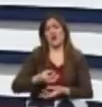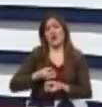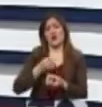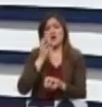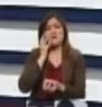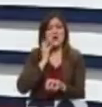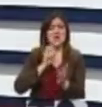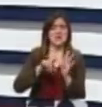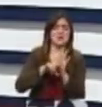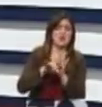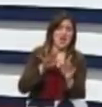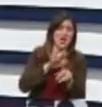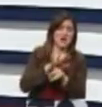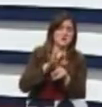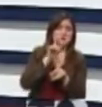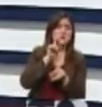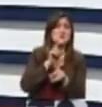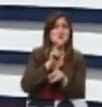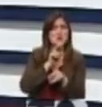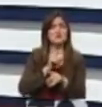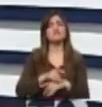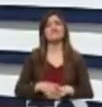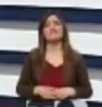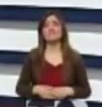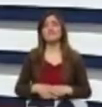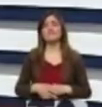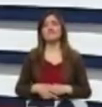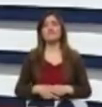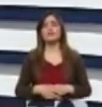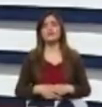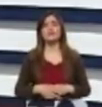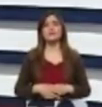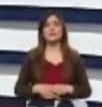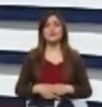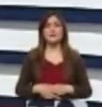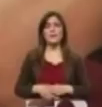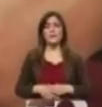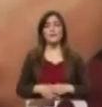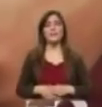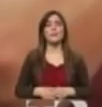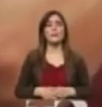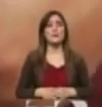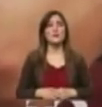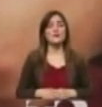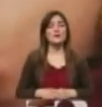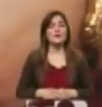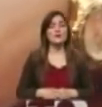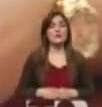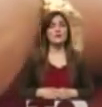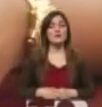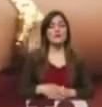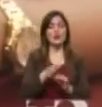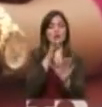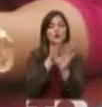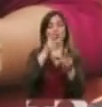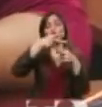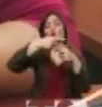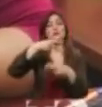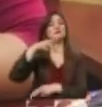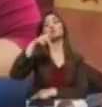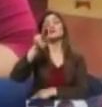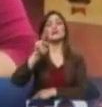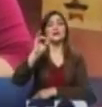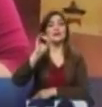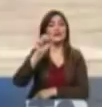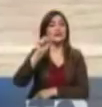mientras sus abusadores se aprovechaban de ellos. Claro, y y adultos que también. La psicóloga Priscila Pérez,